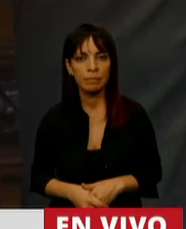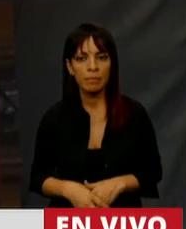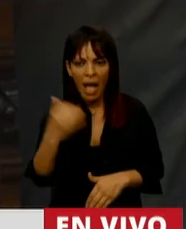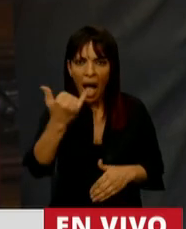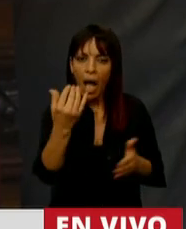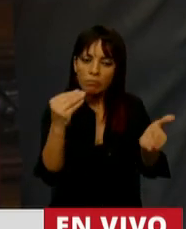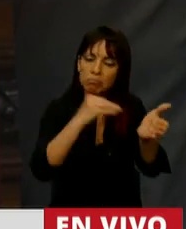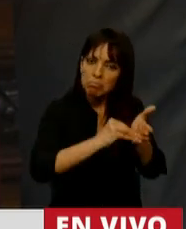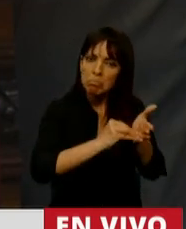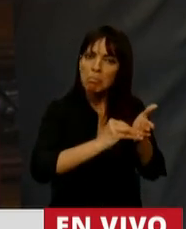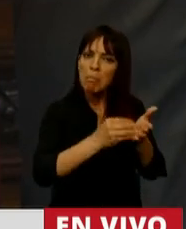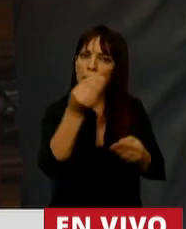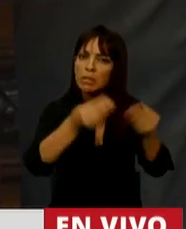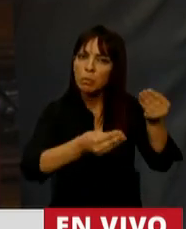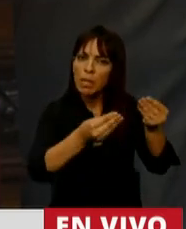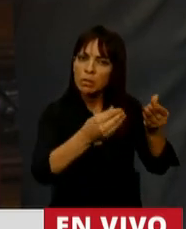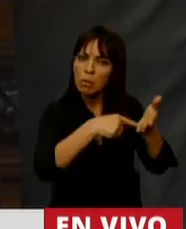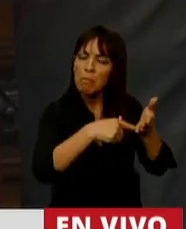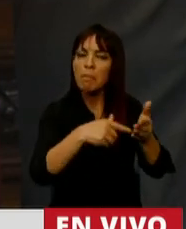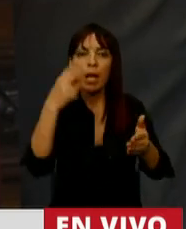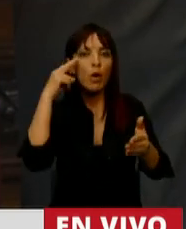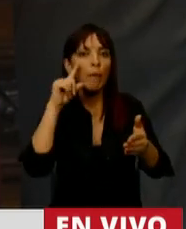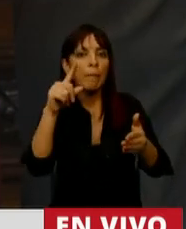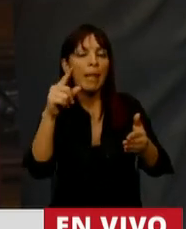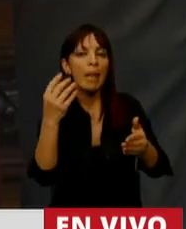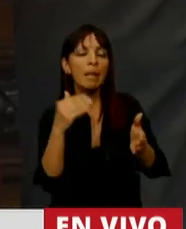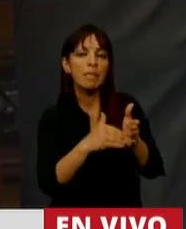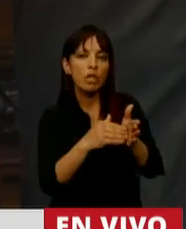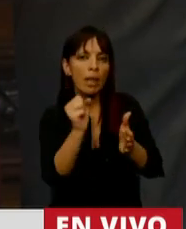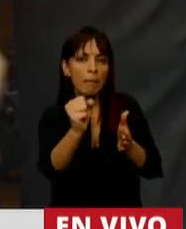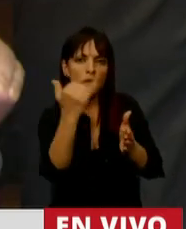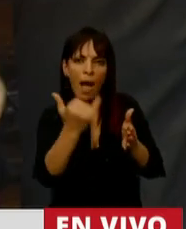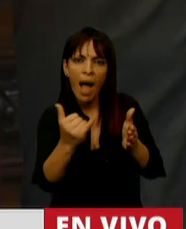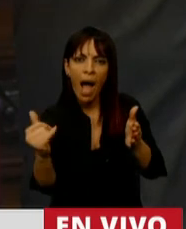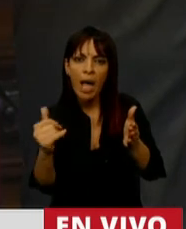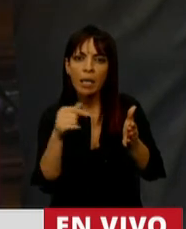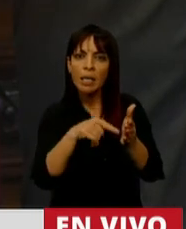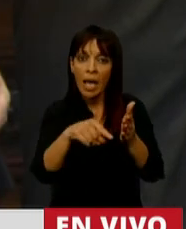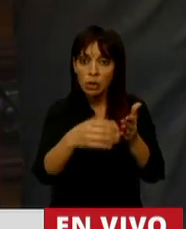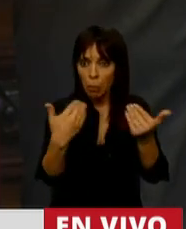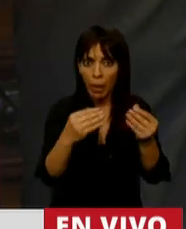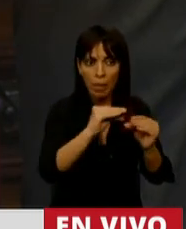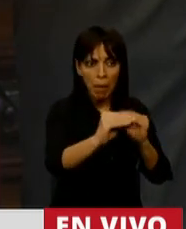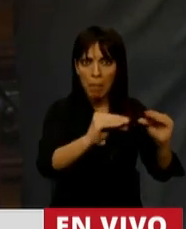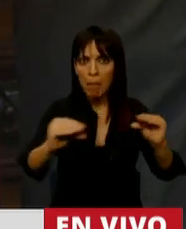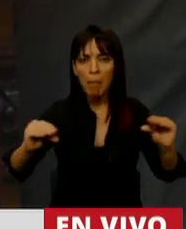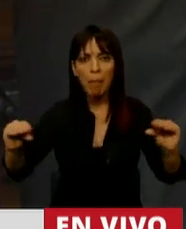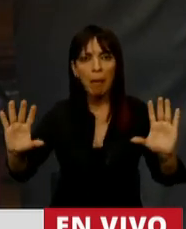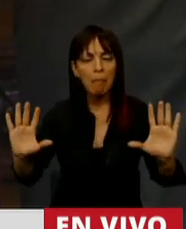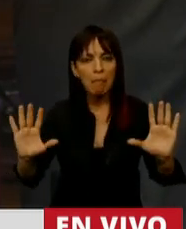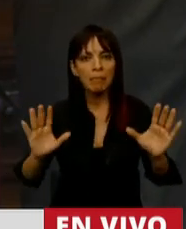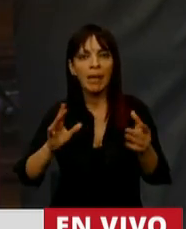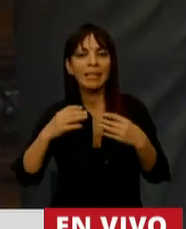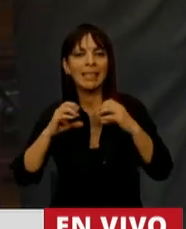hay un presupuesto bajo la línea de 9.000 millones de pesos, esto es discrecional para la distribución de la Secretaría de